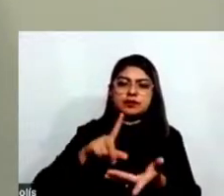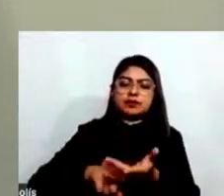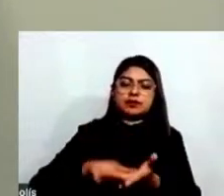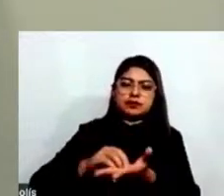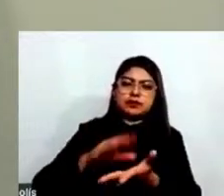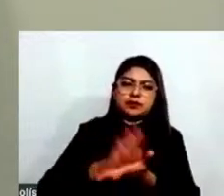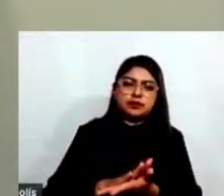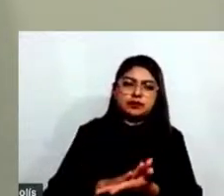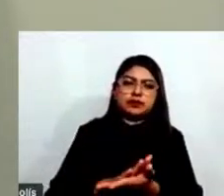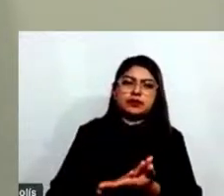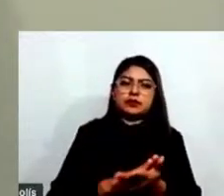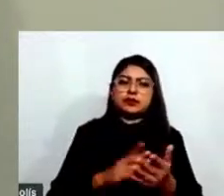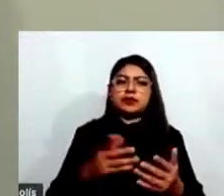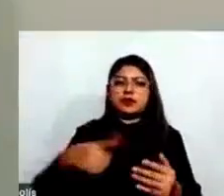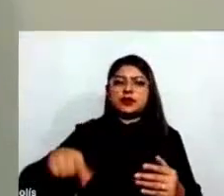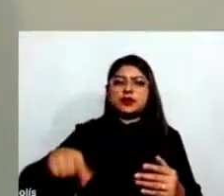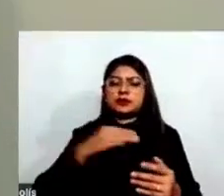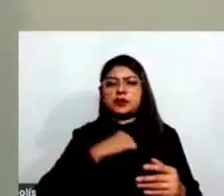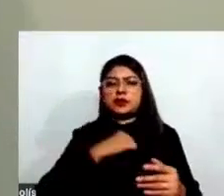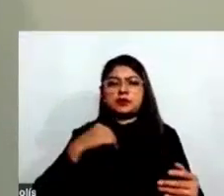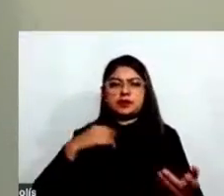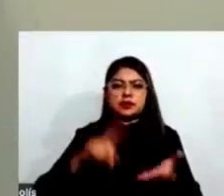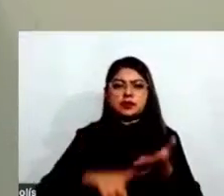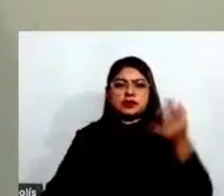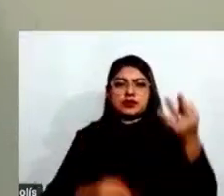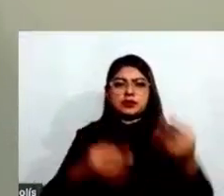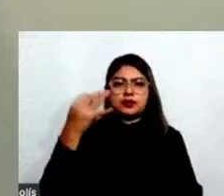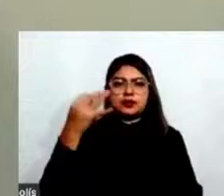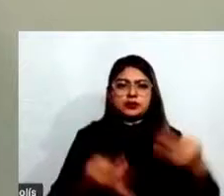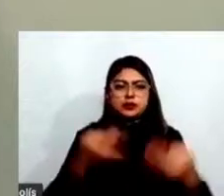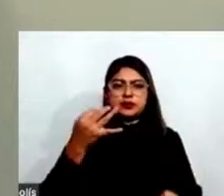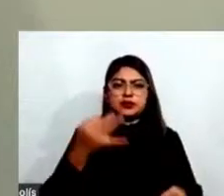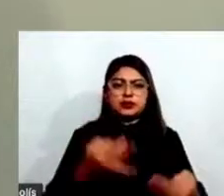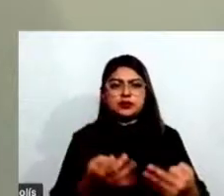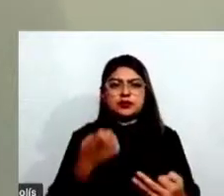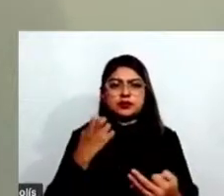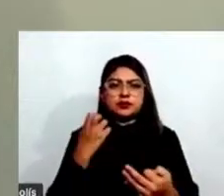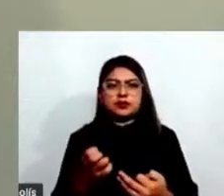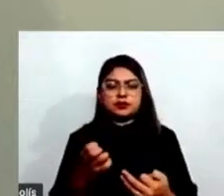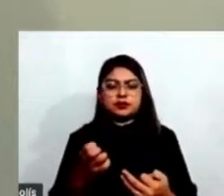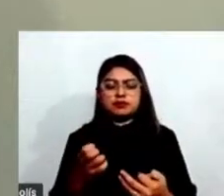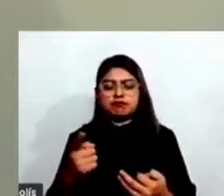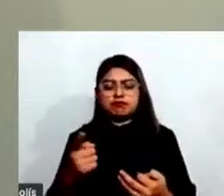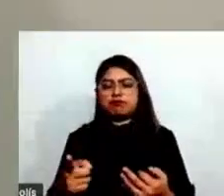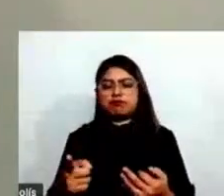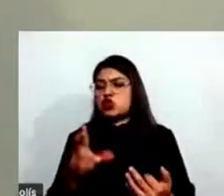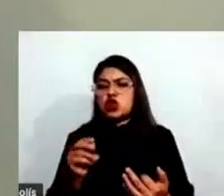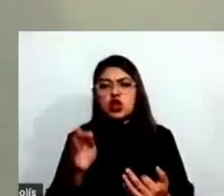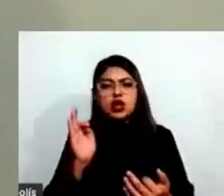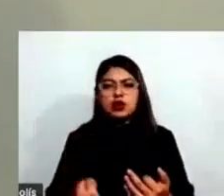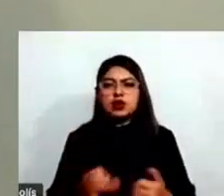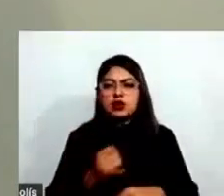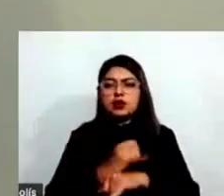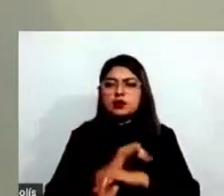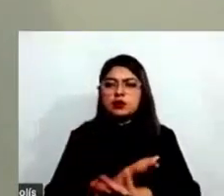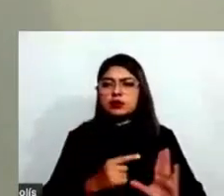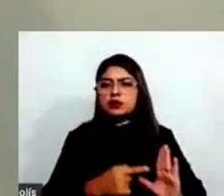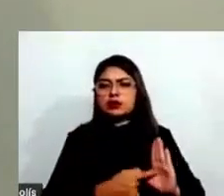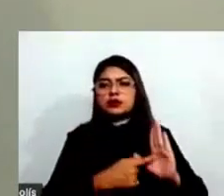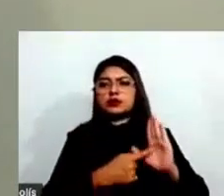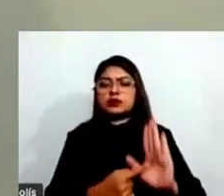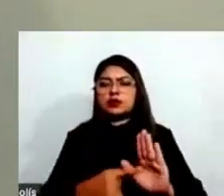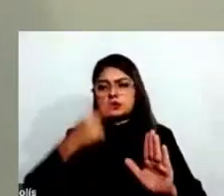de los tribunales. La negativa a proporcionar información necesaria para resolver los casos sometidos